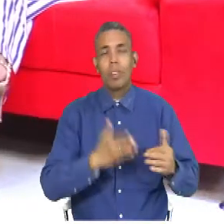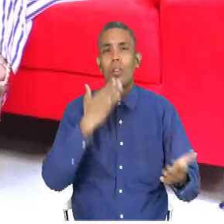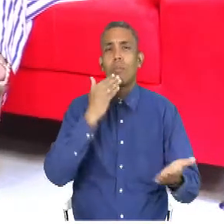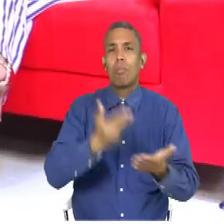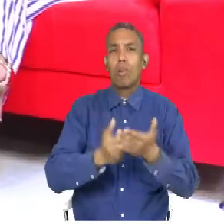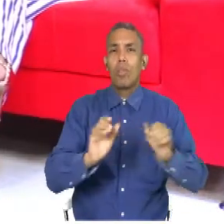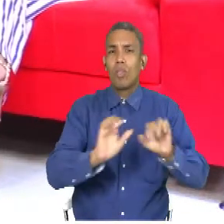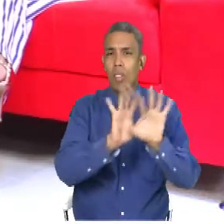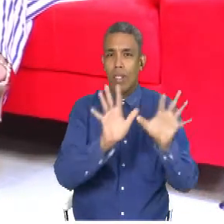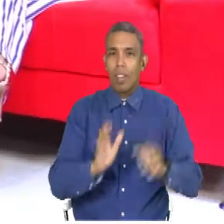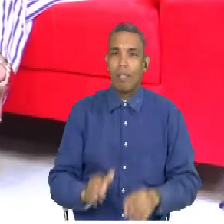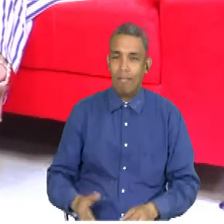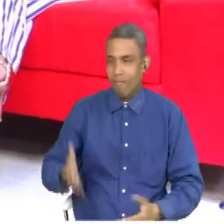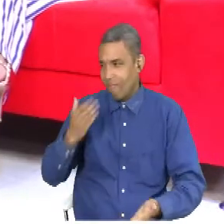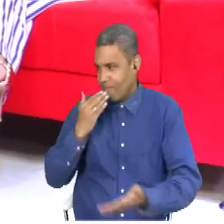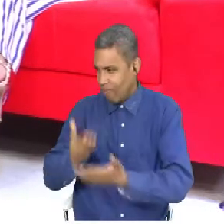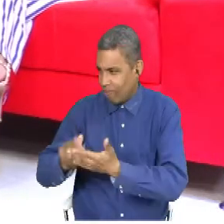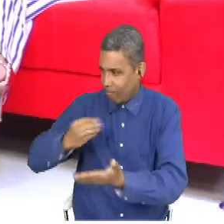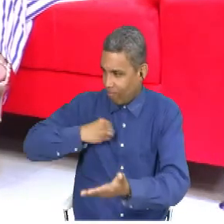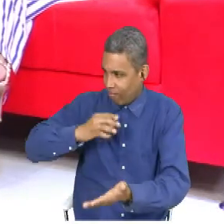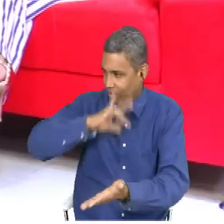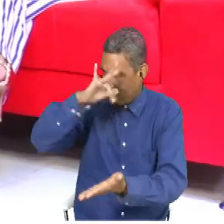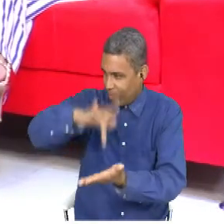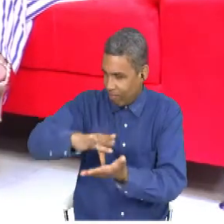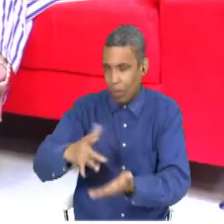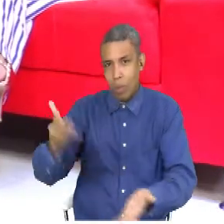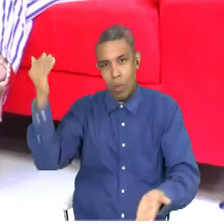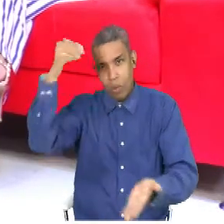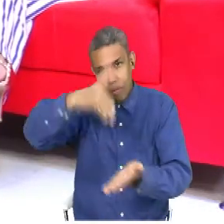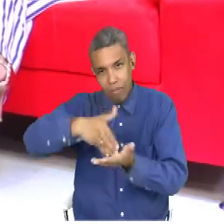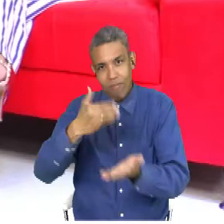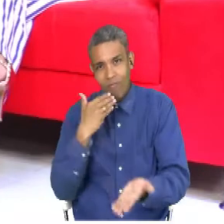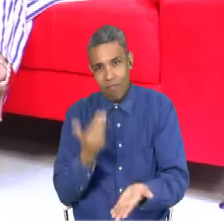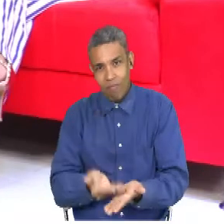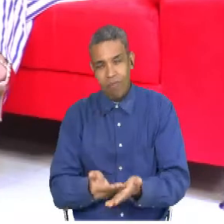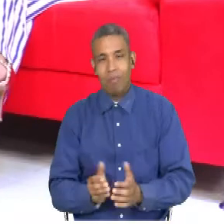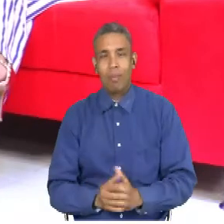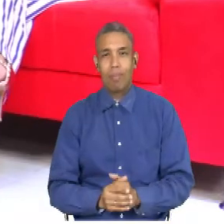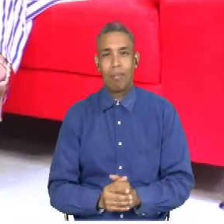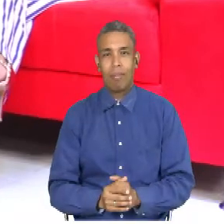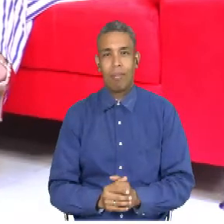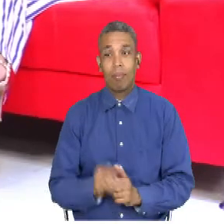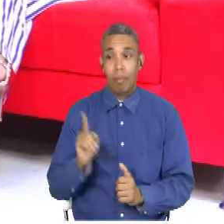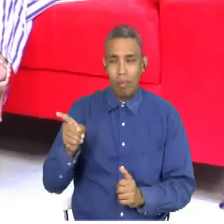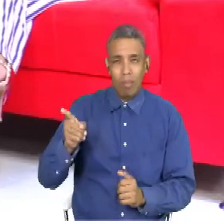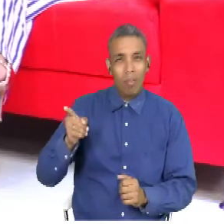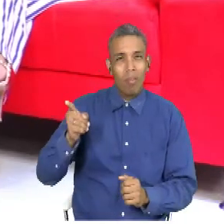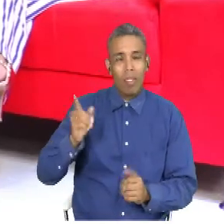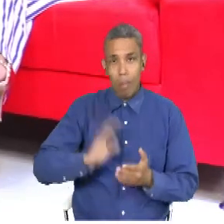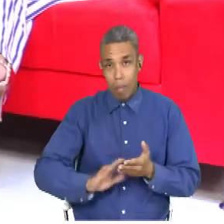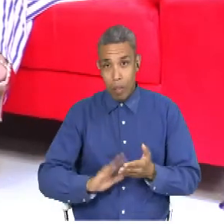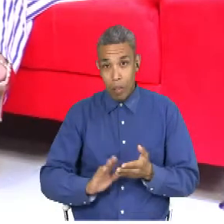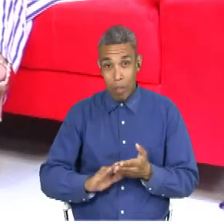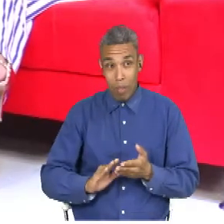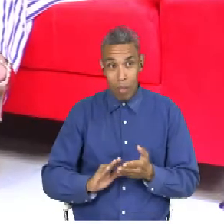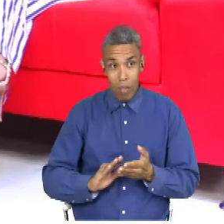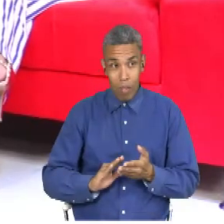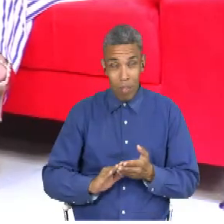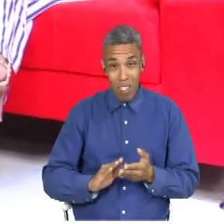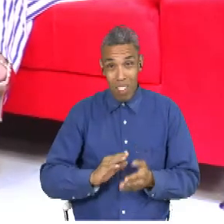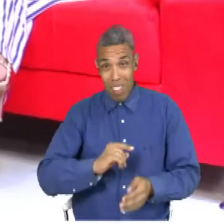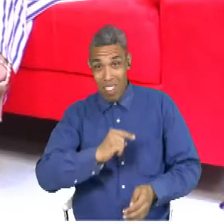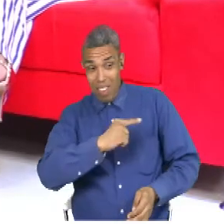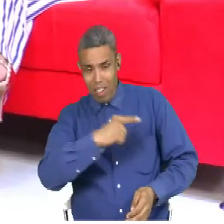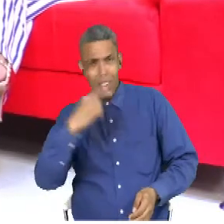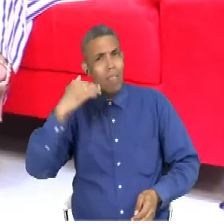Muchísimas gracias. Un verdadero placer estar nuevamente acá en casa. Bueno, Mars, la vez pasada nos estuvo acompañando para hablarnos acerca de La Iguana